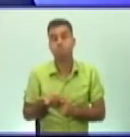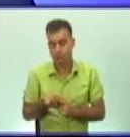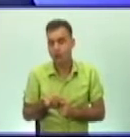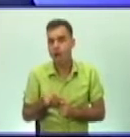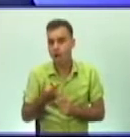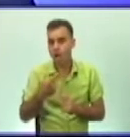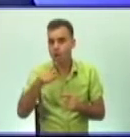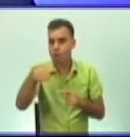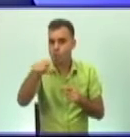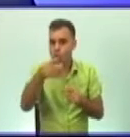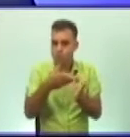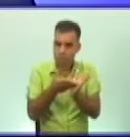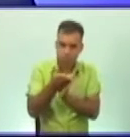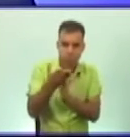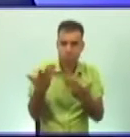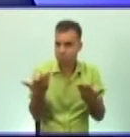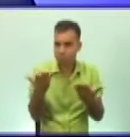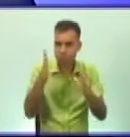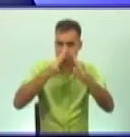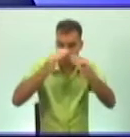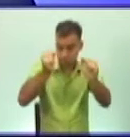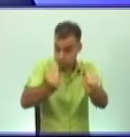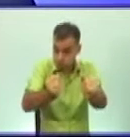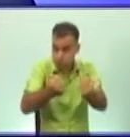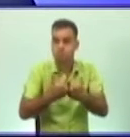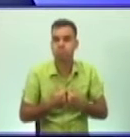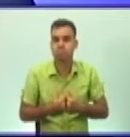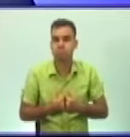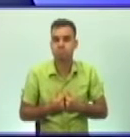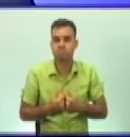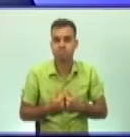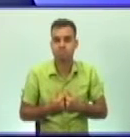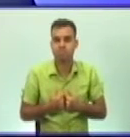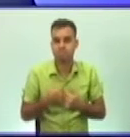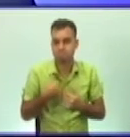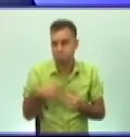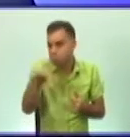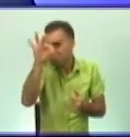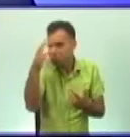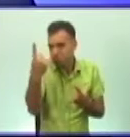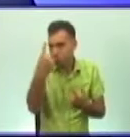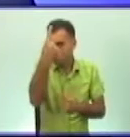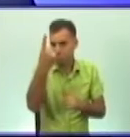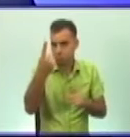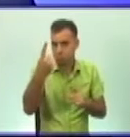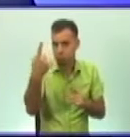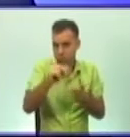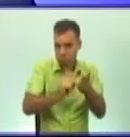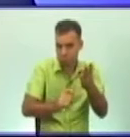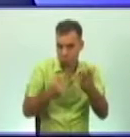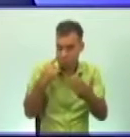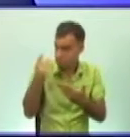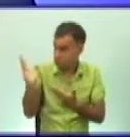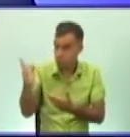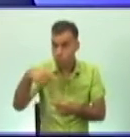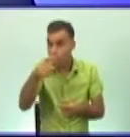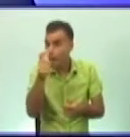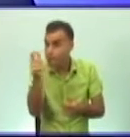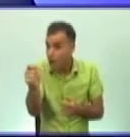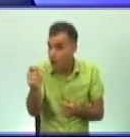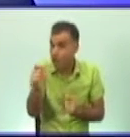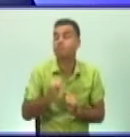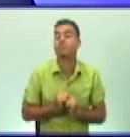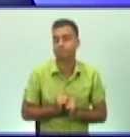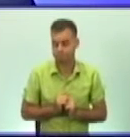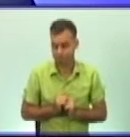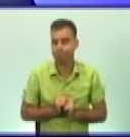ustedes continuaran desde sus casas, he elegido esta actividad que yo pedí que ustedes fotografiaran.